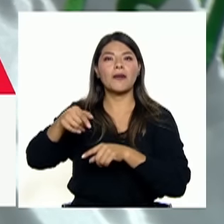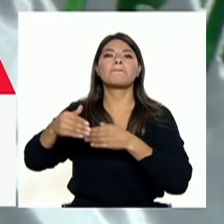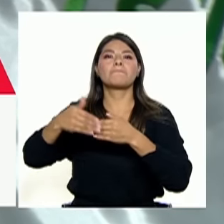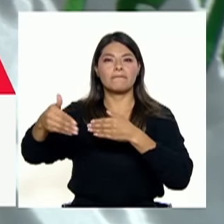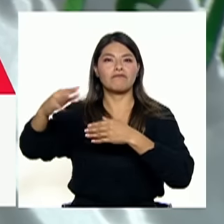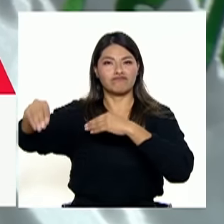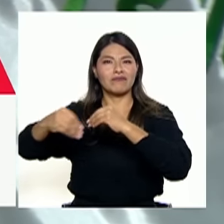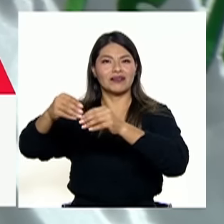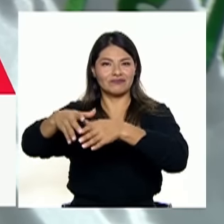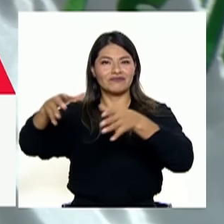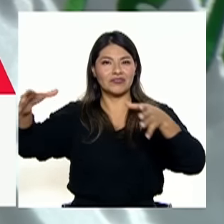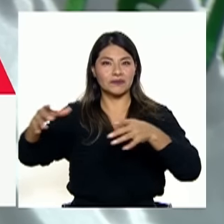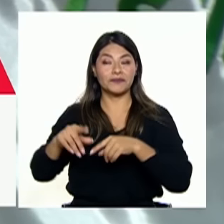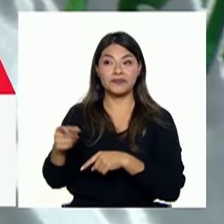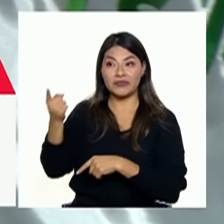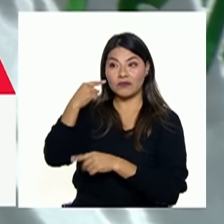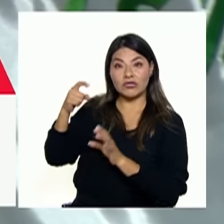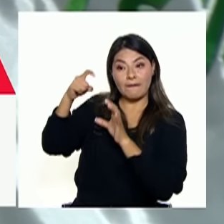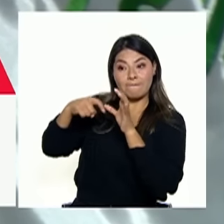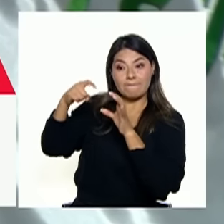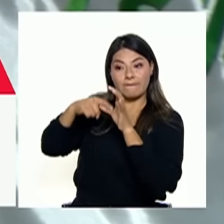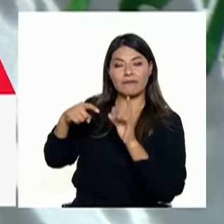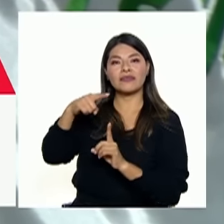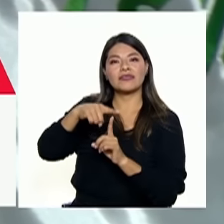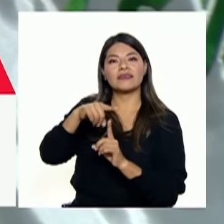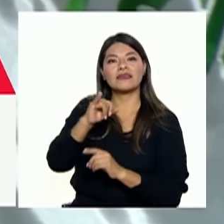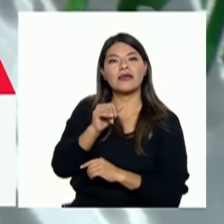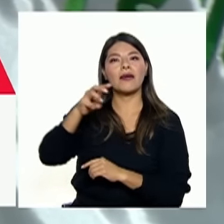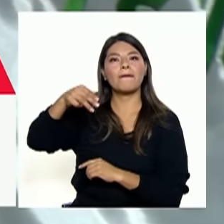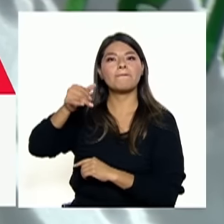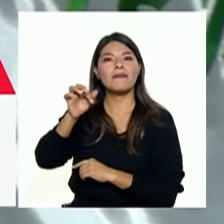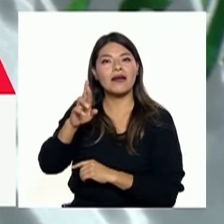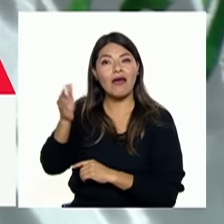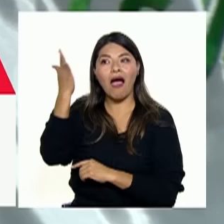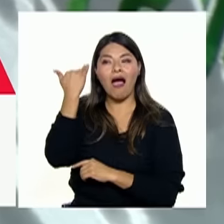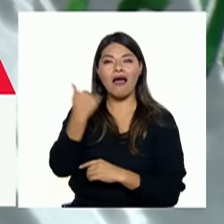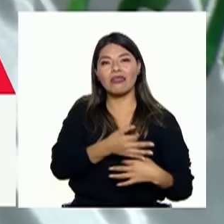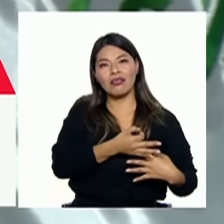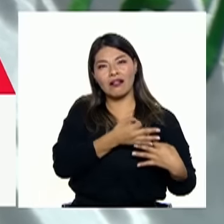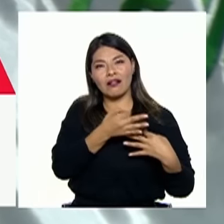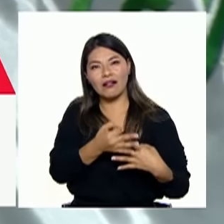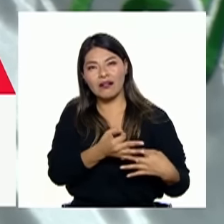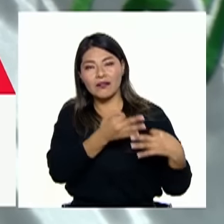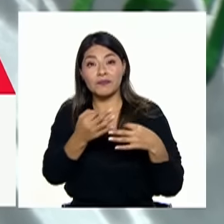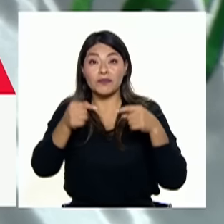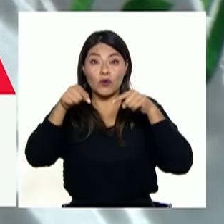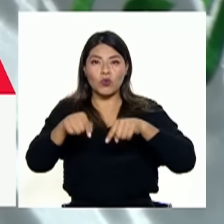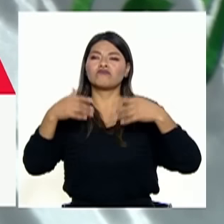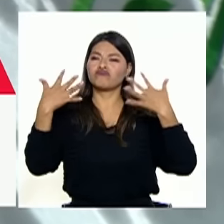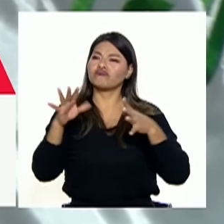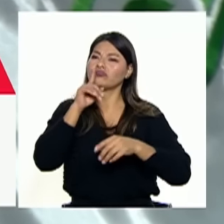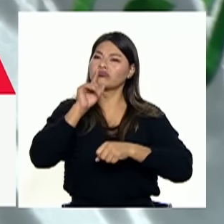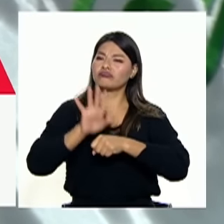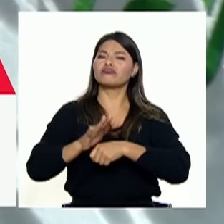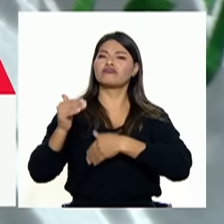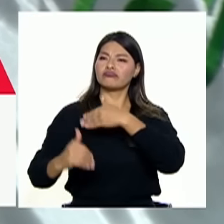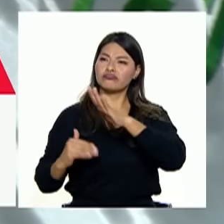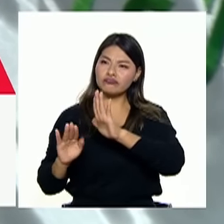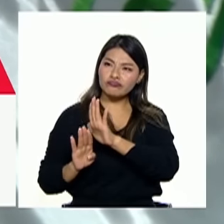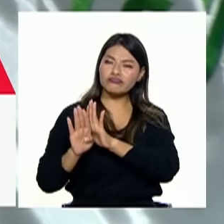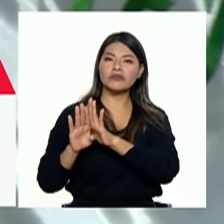de Tía María, luego de haber sido postergado por muchos años, dando una señal clara del compromiso del gobierno para sacar